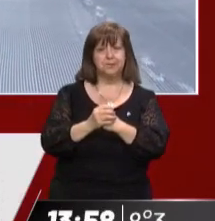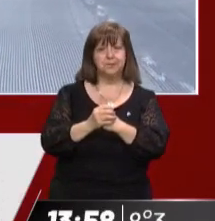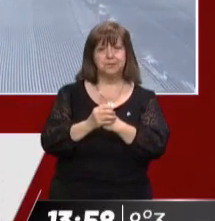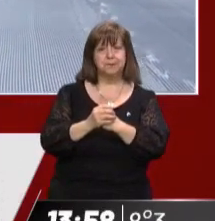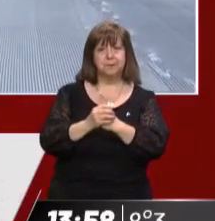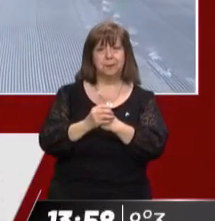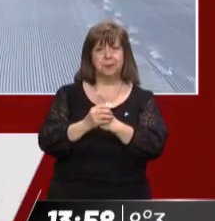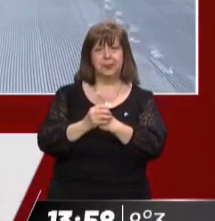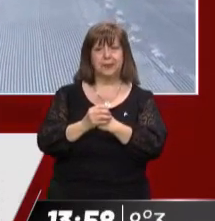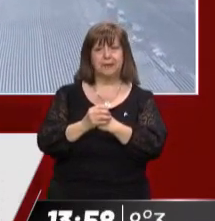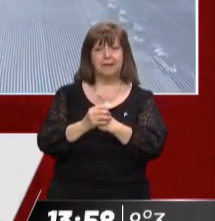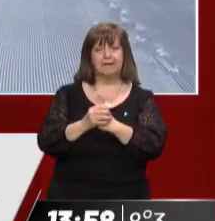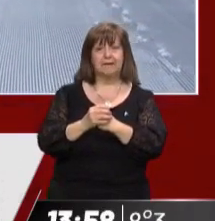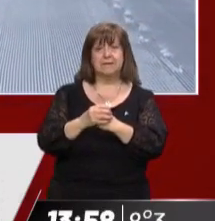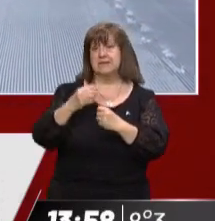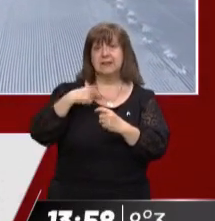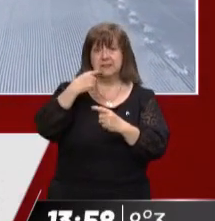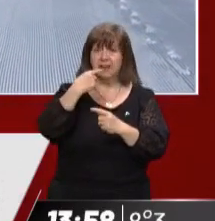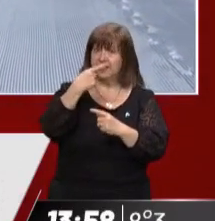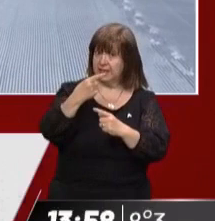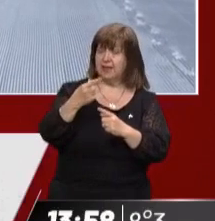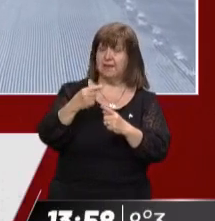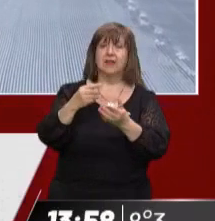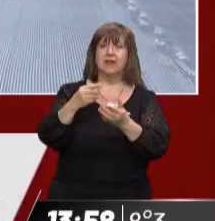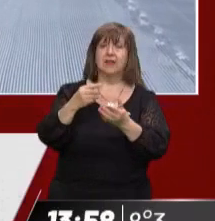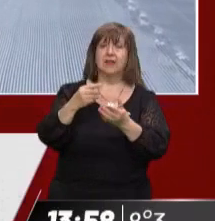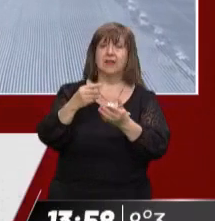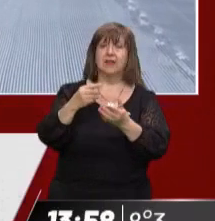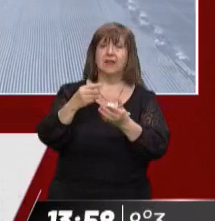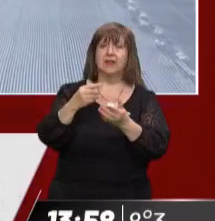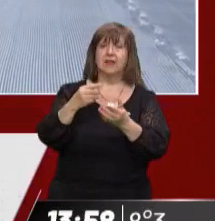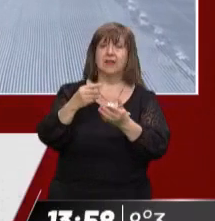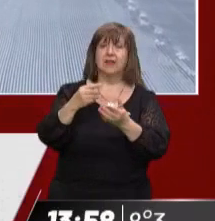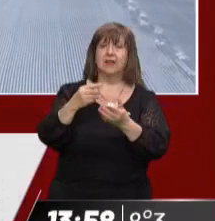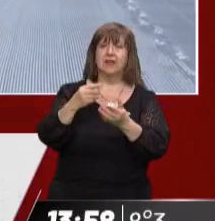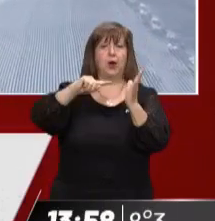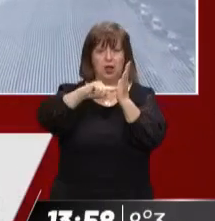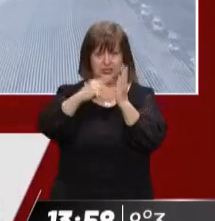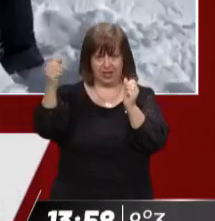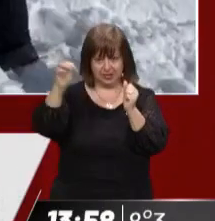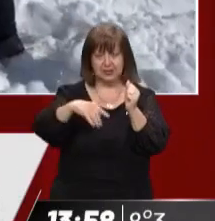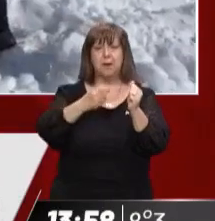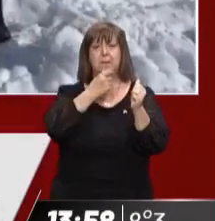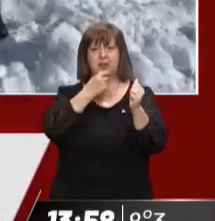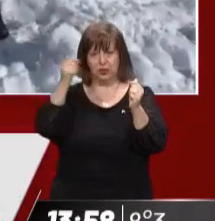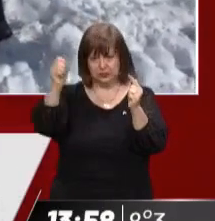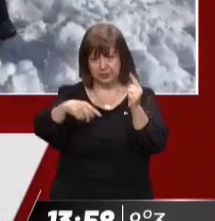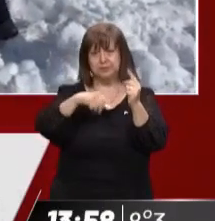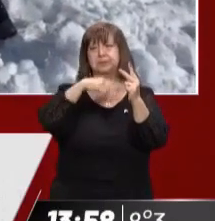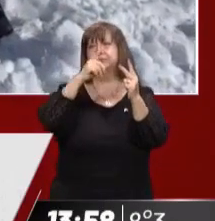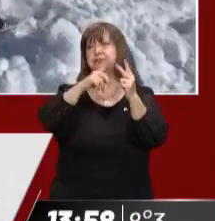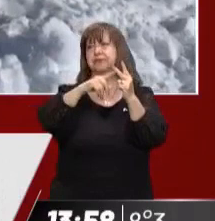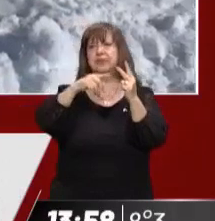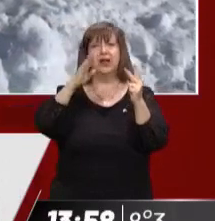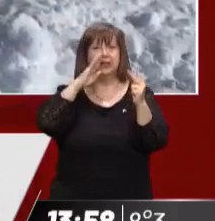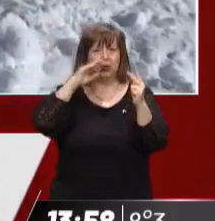Bueno, creo que lo comenté la otra vez, o si no lo dije, tenemos gente de Buenos Aires, de Mendoza,